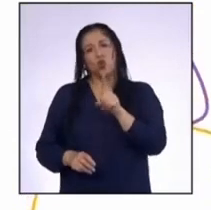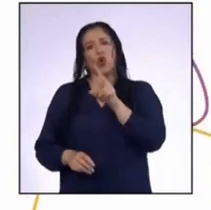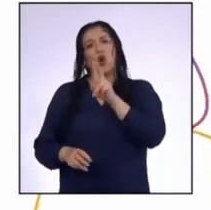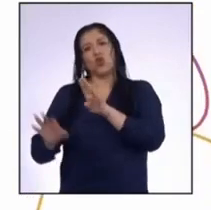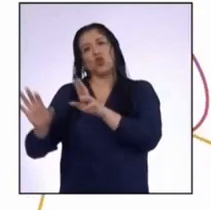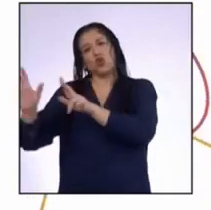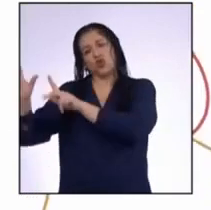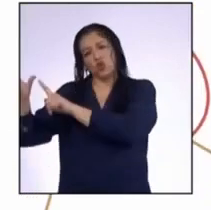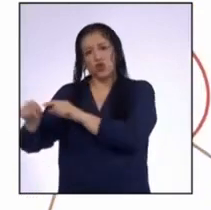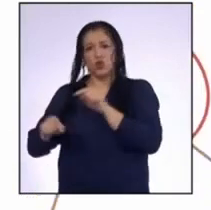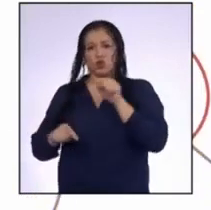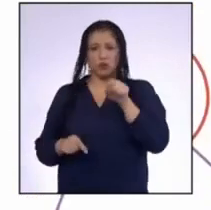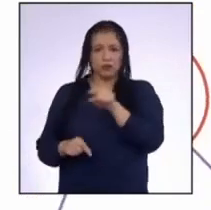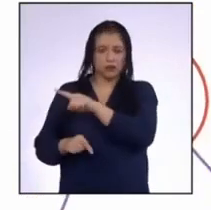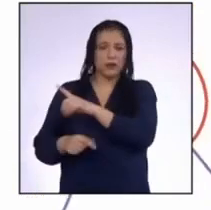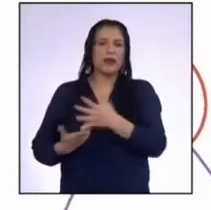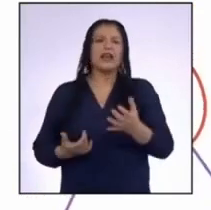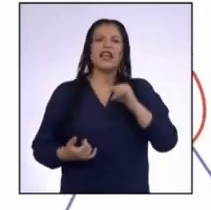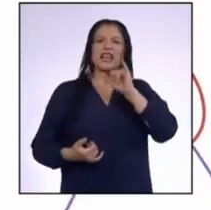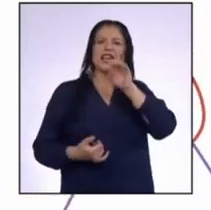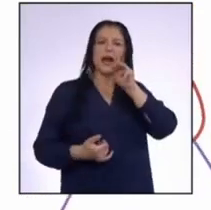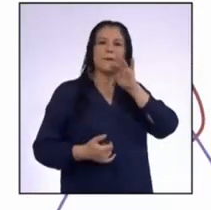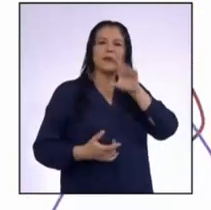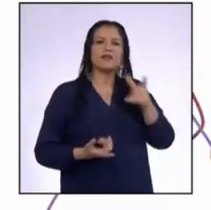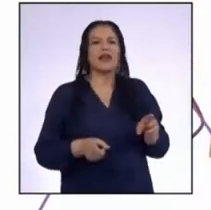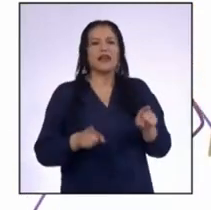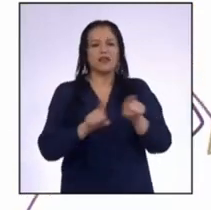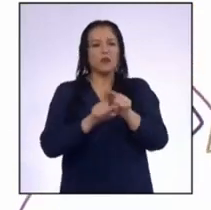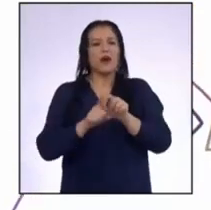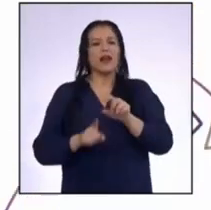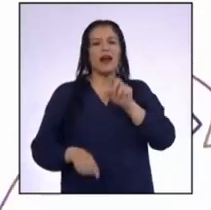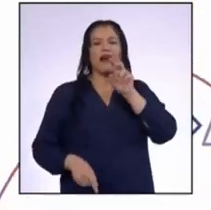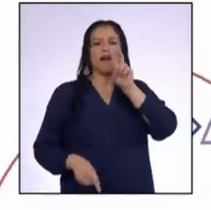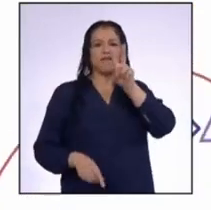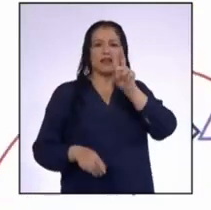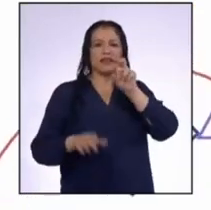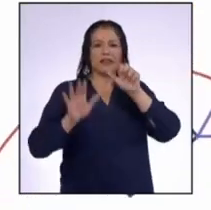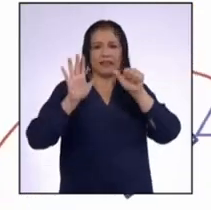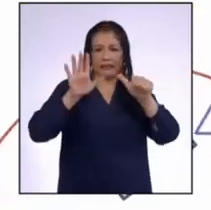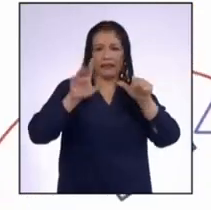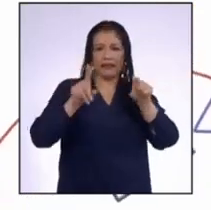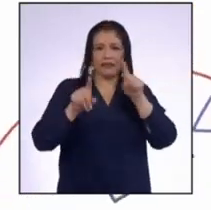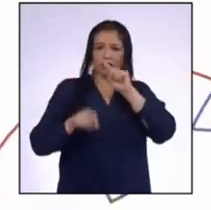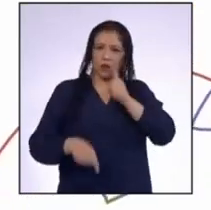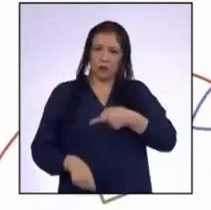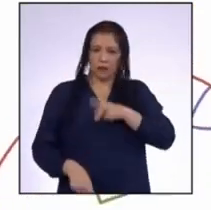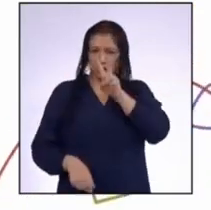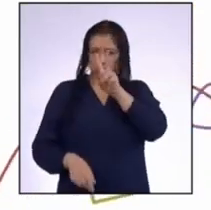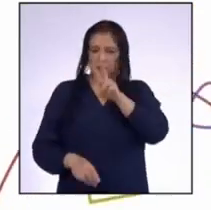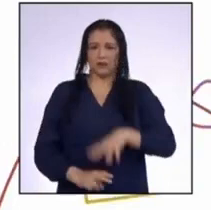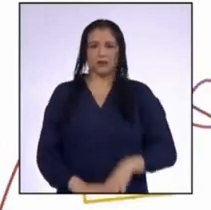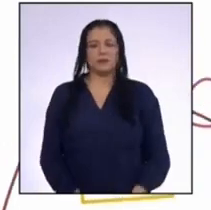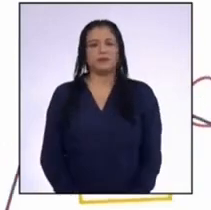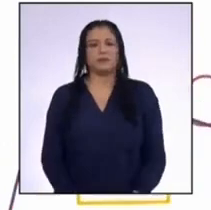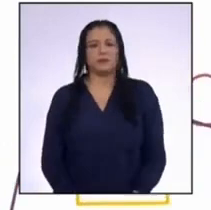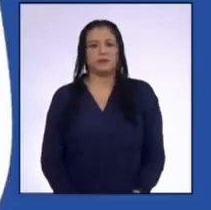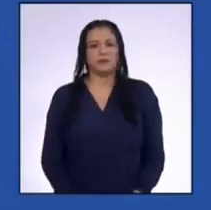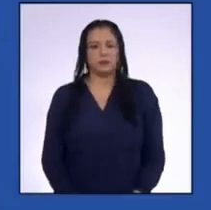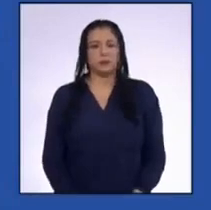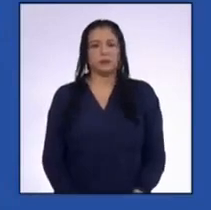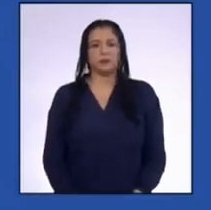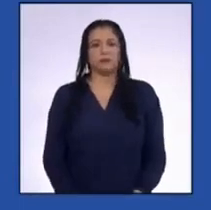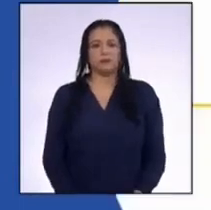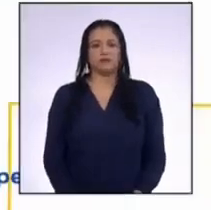me sale que su IMC es 26 enteros 2 décimos.